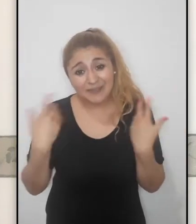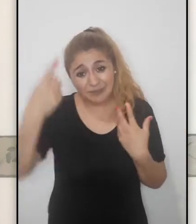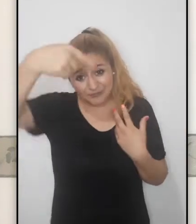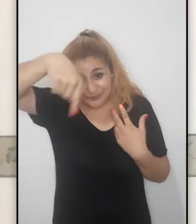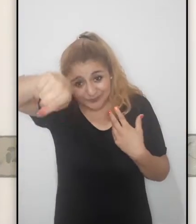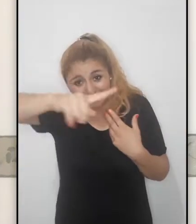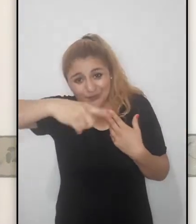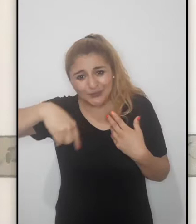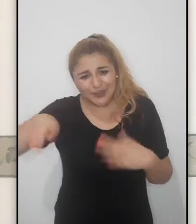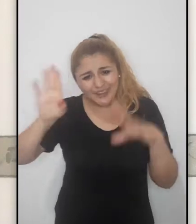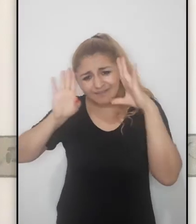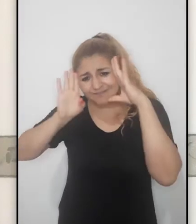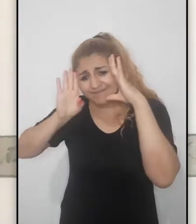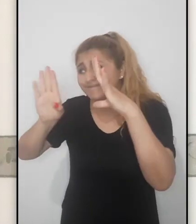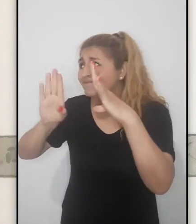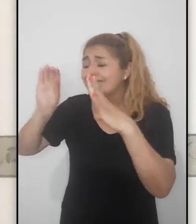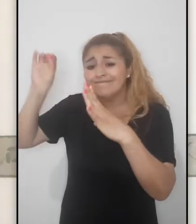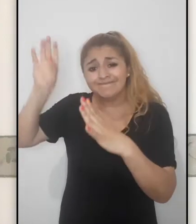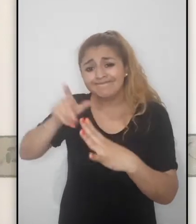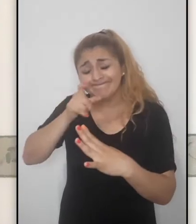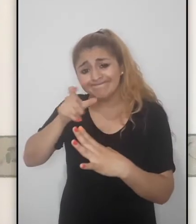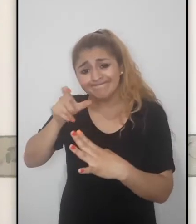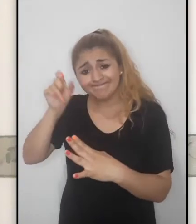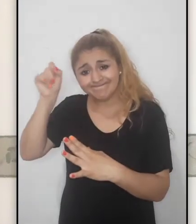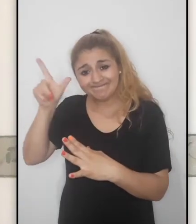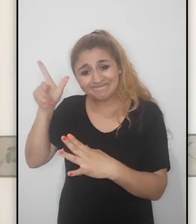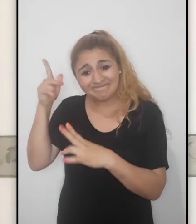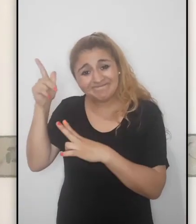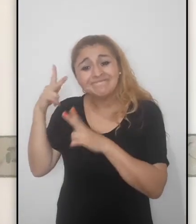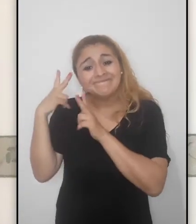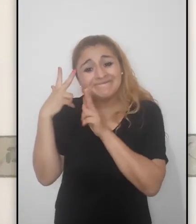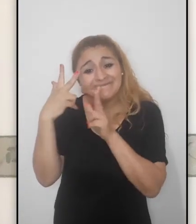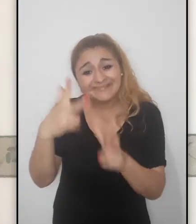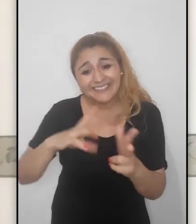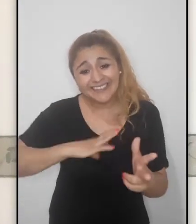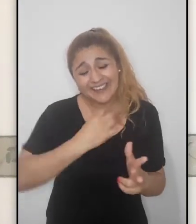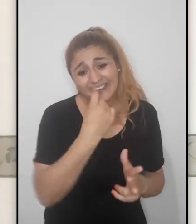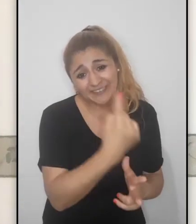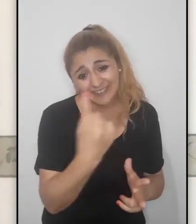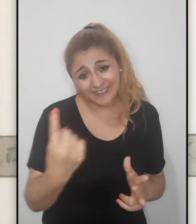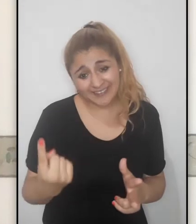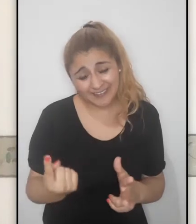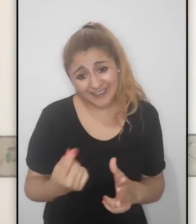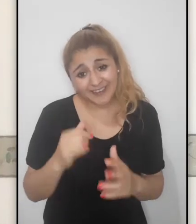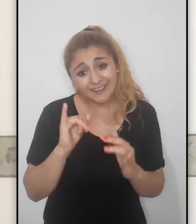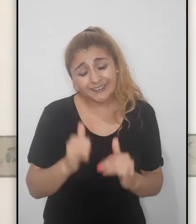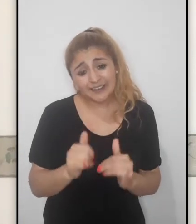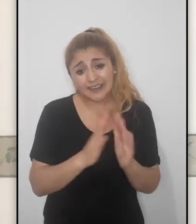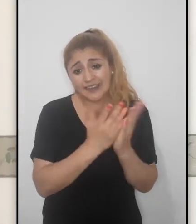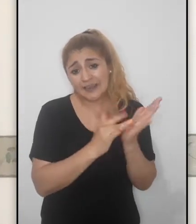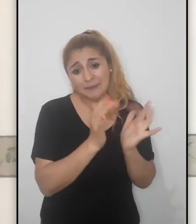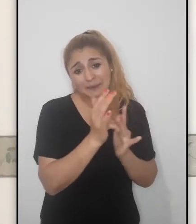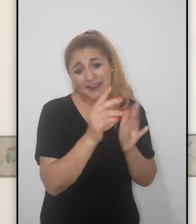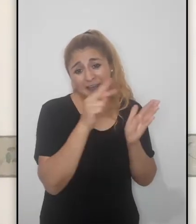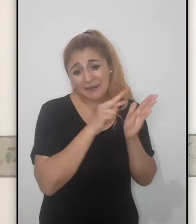palabra de verdad que es lo que acabamos de leer en los escritores en la biblia seguramente será de